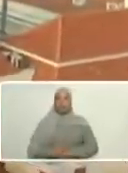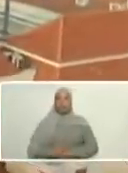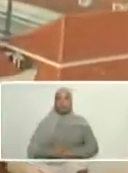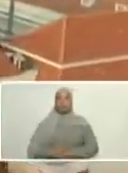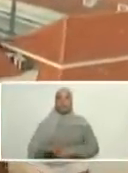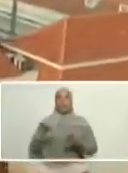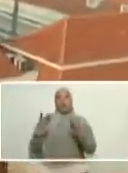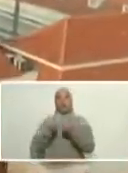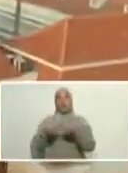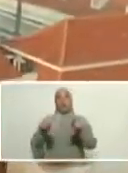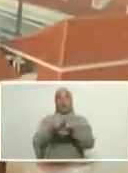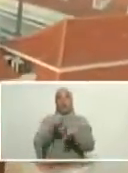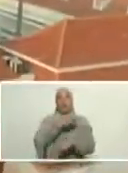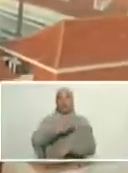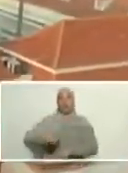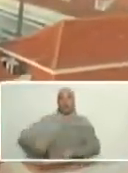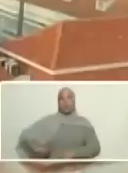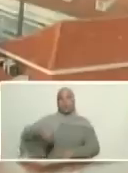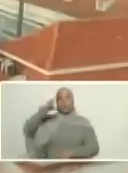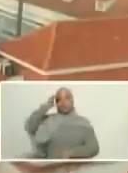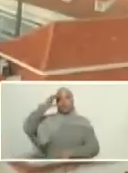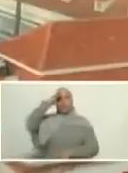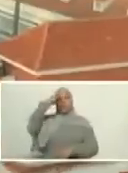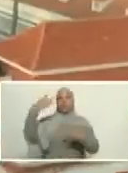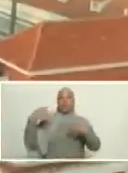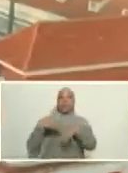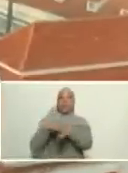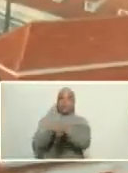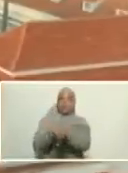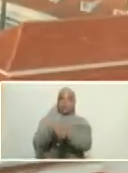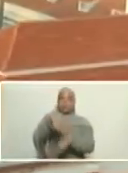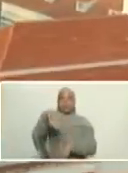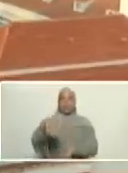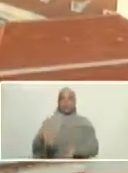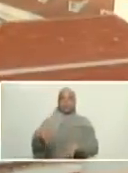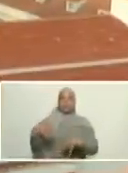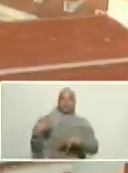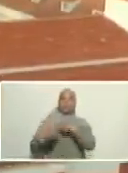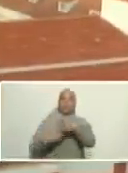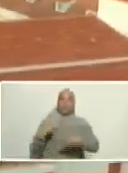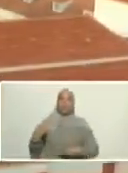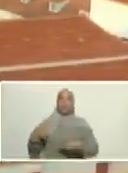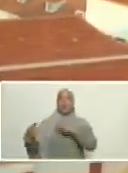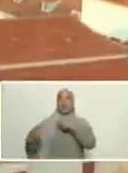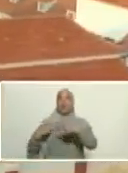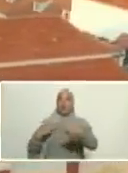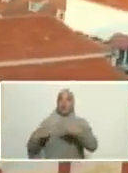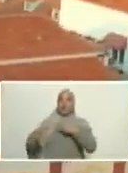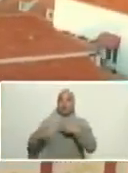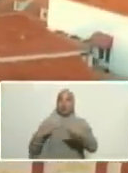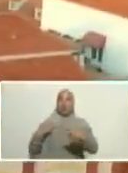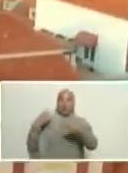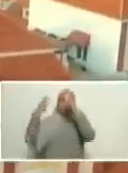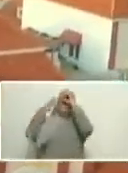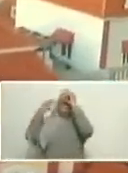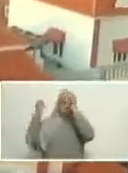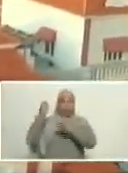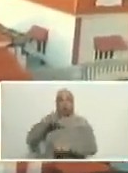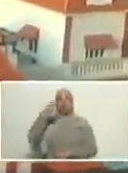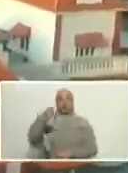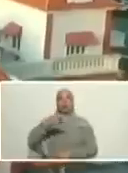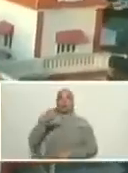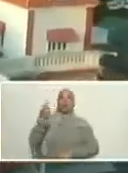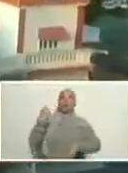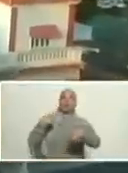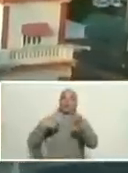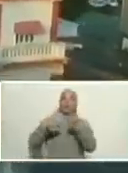su homólogo Gustavo Petro, de avanzar en la integración regional y el pleno restablecimiento de las relaciones diplomáticas, políticas,